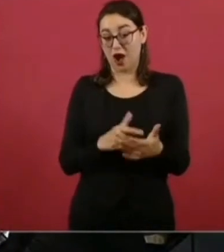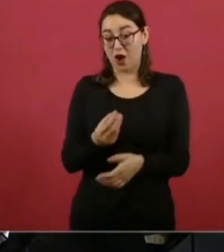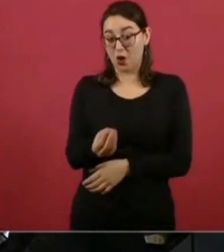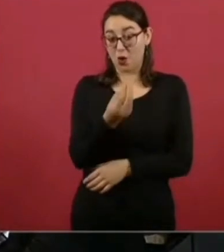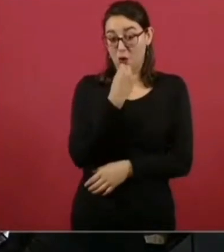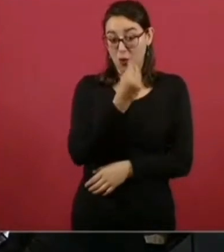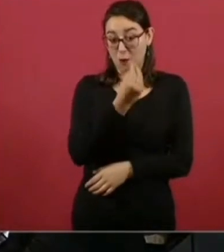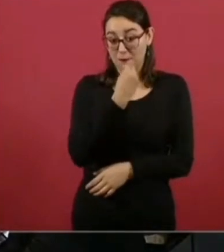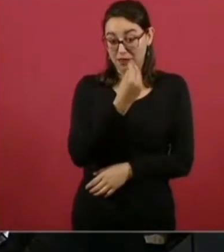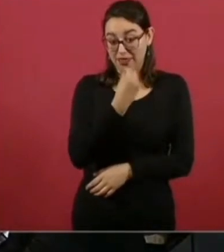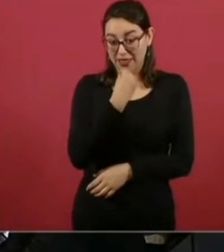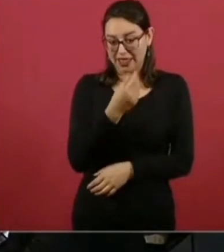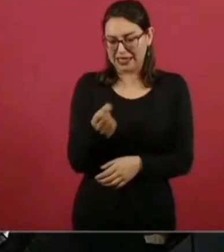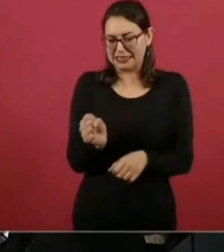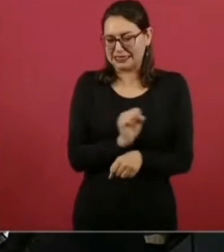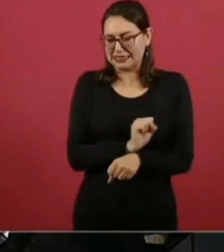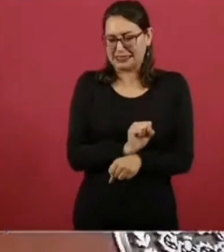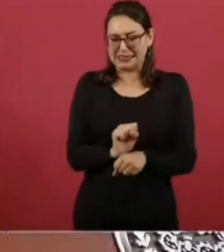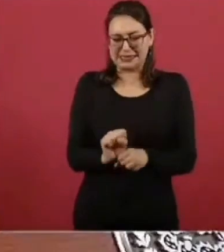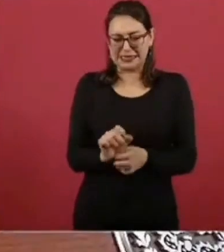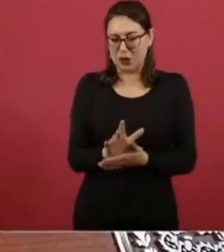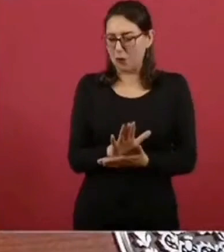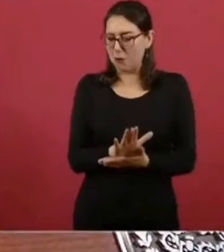son lugares de lujo.